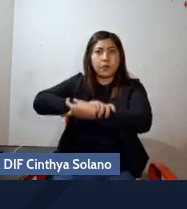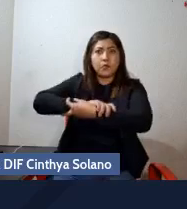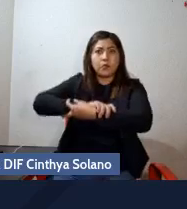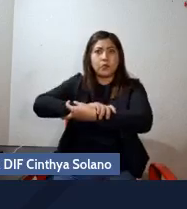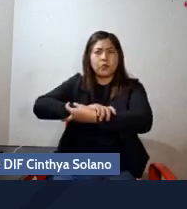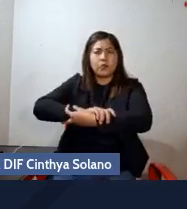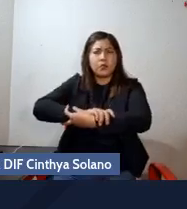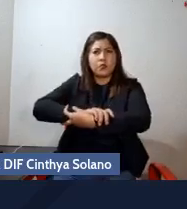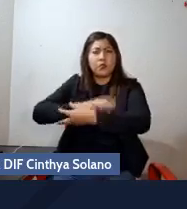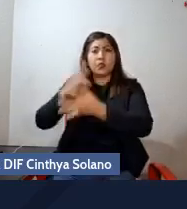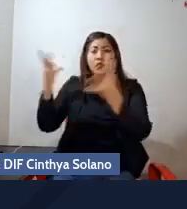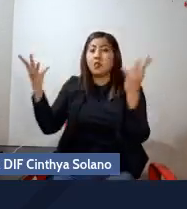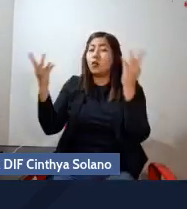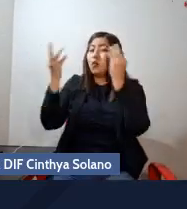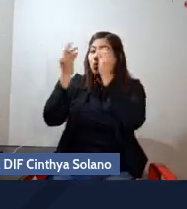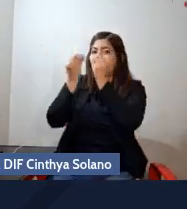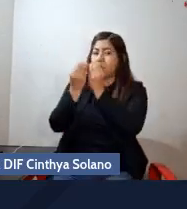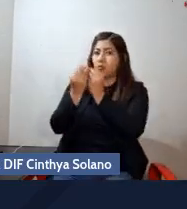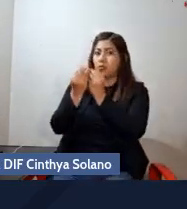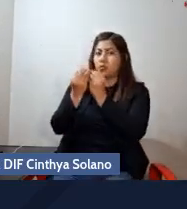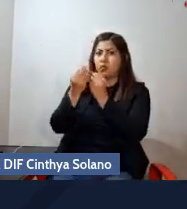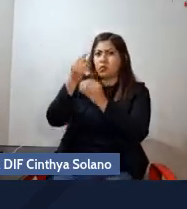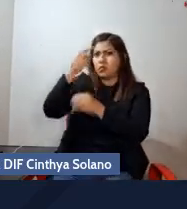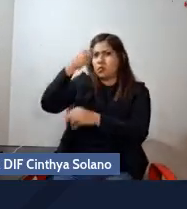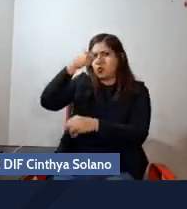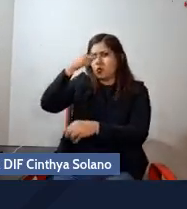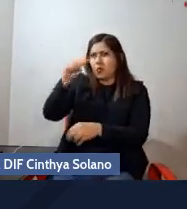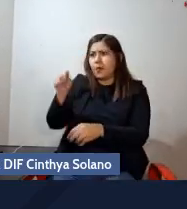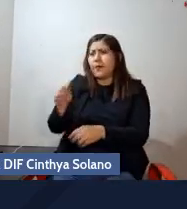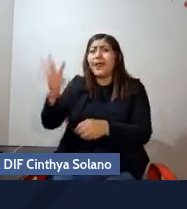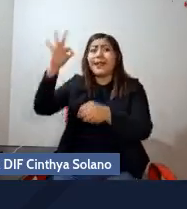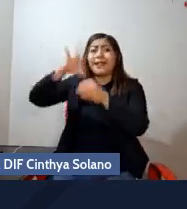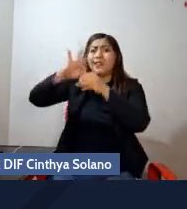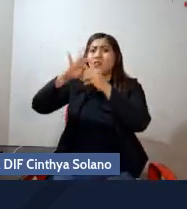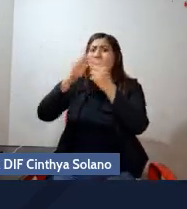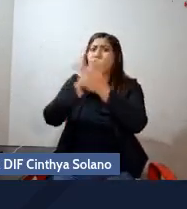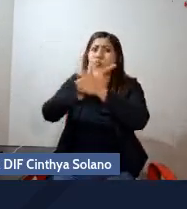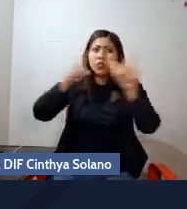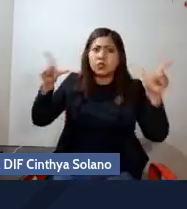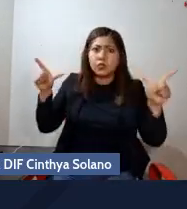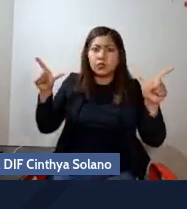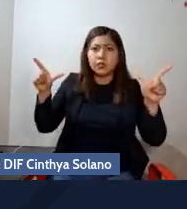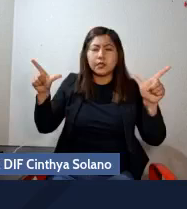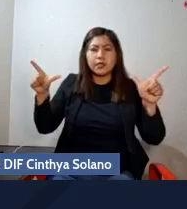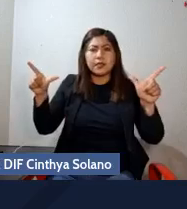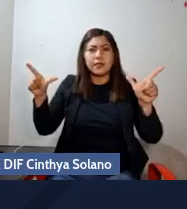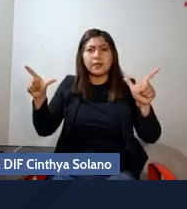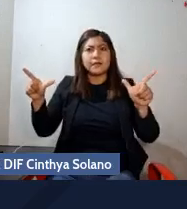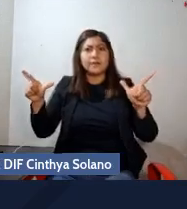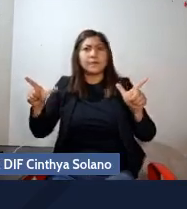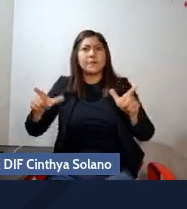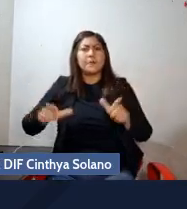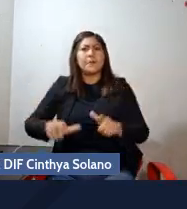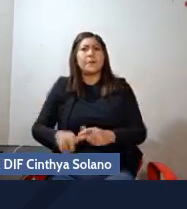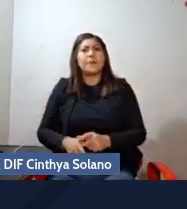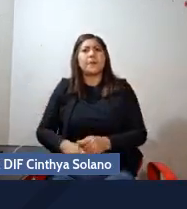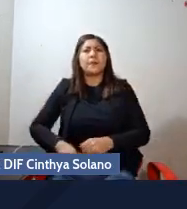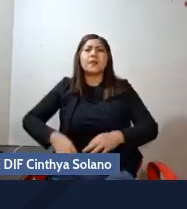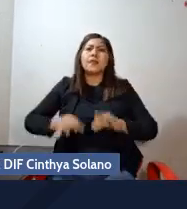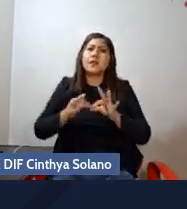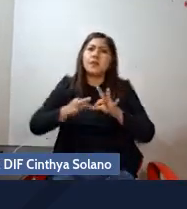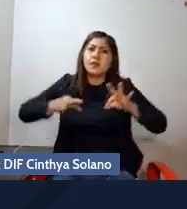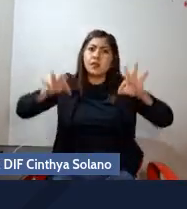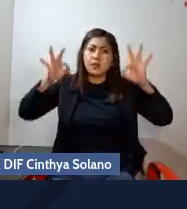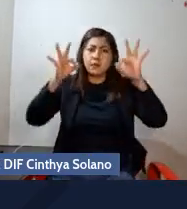a votar por alguien que ustedes no quieran votar, para que puedan entender la importancia de estos próximos 3